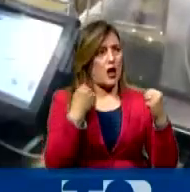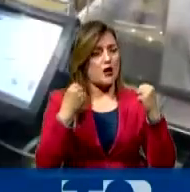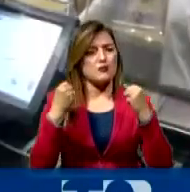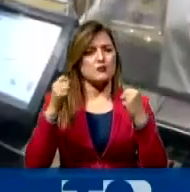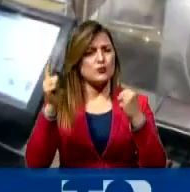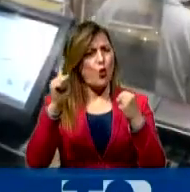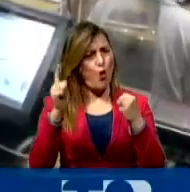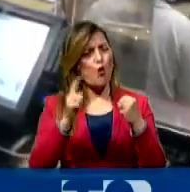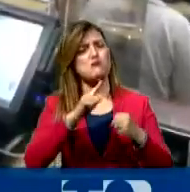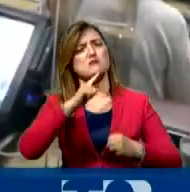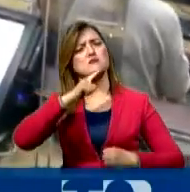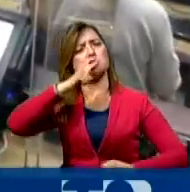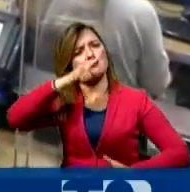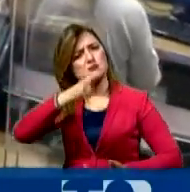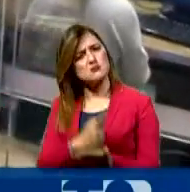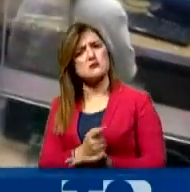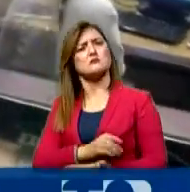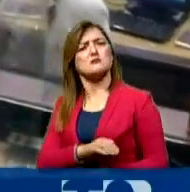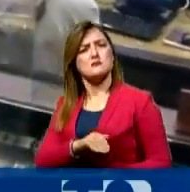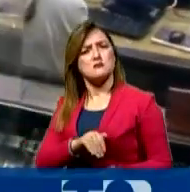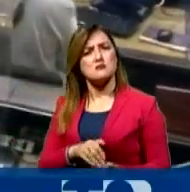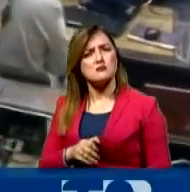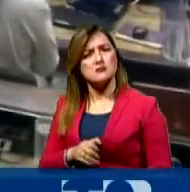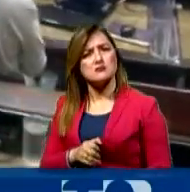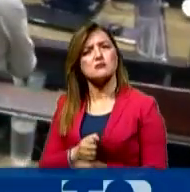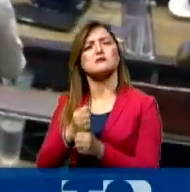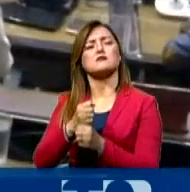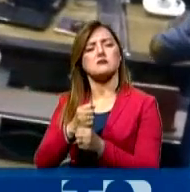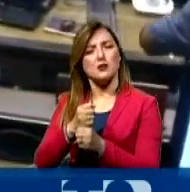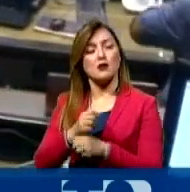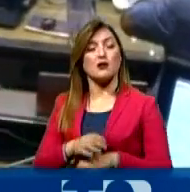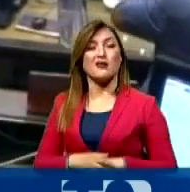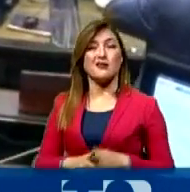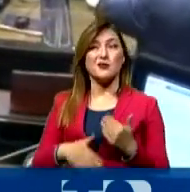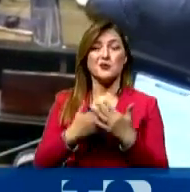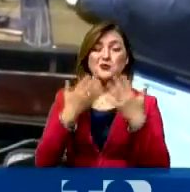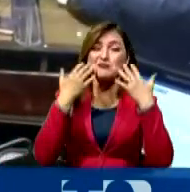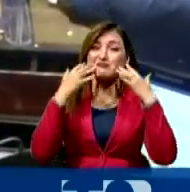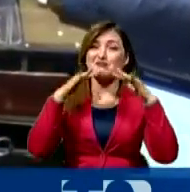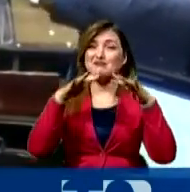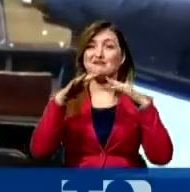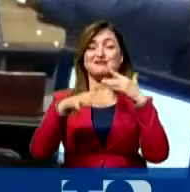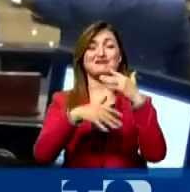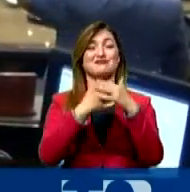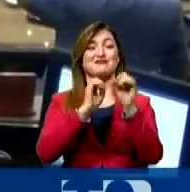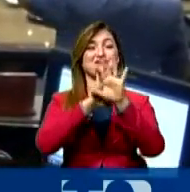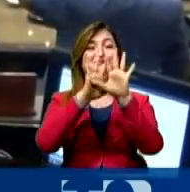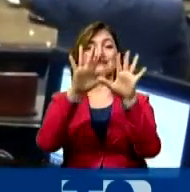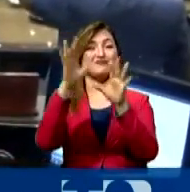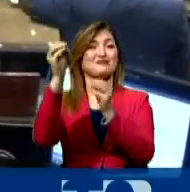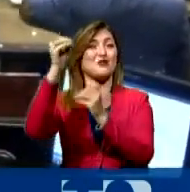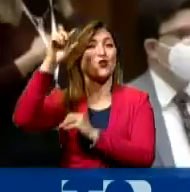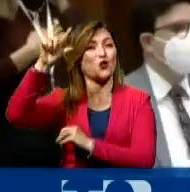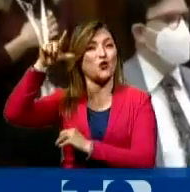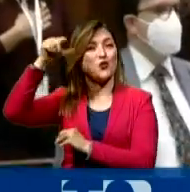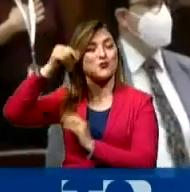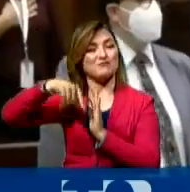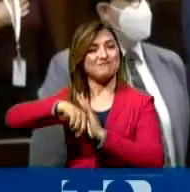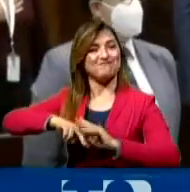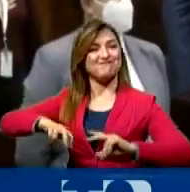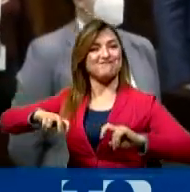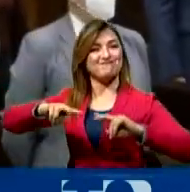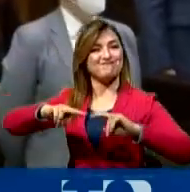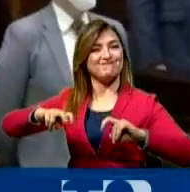sino reconociendo lo que por un lado es evidente ante todo el público y por otro información que todo gobierno, a través de